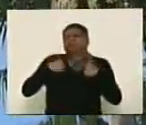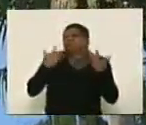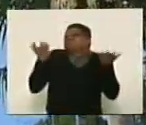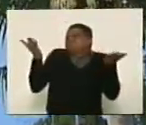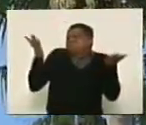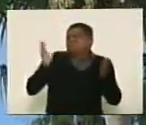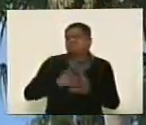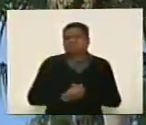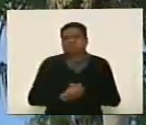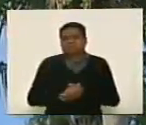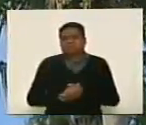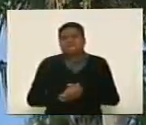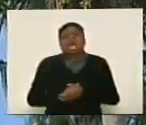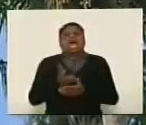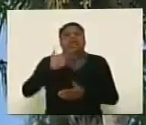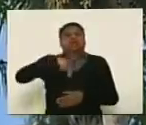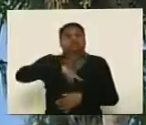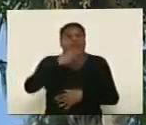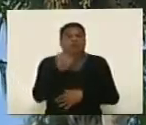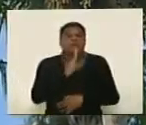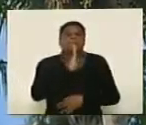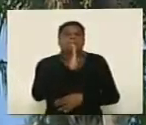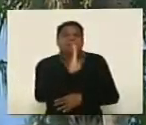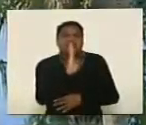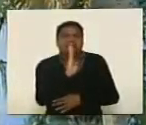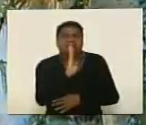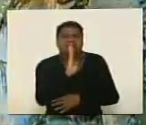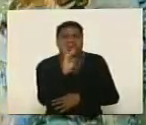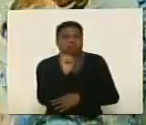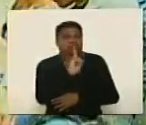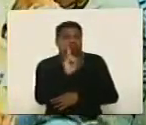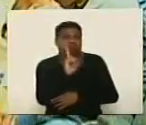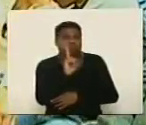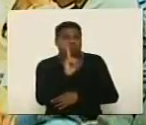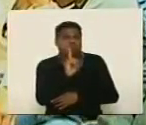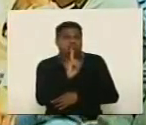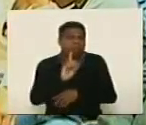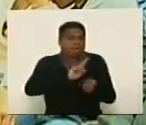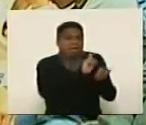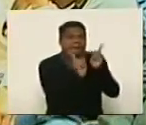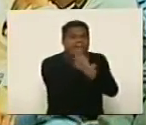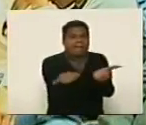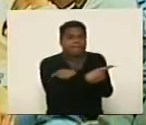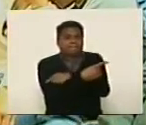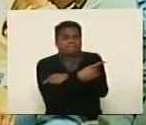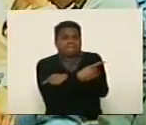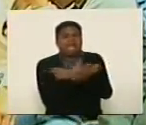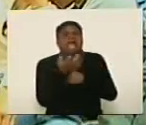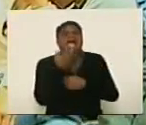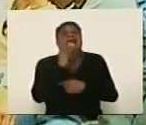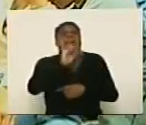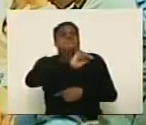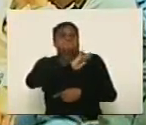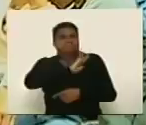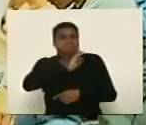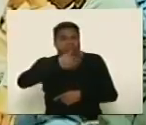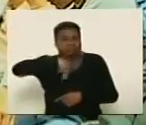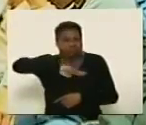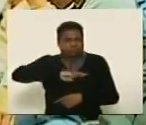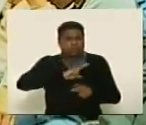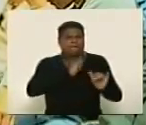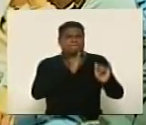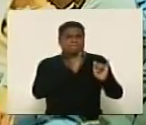saltamos el canal regular de la banca asesina y nosotros podemos crear nuestra billetera virtual de persona a persona, nosotros tenemos un